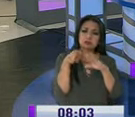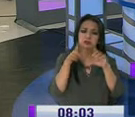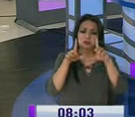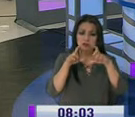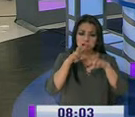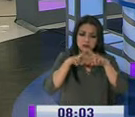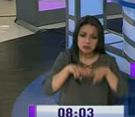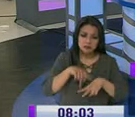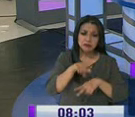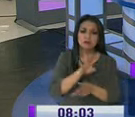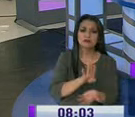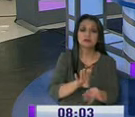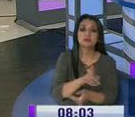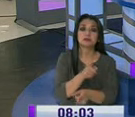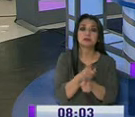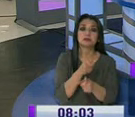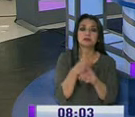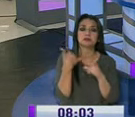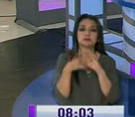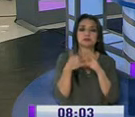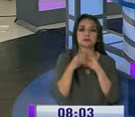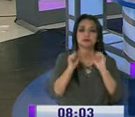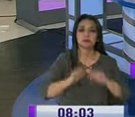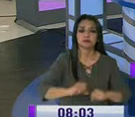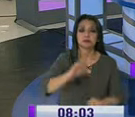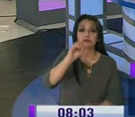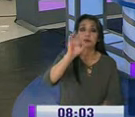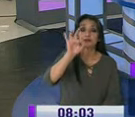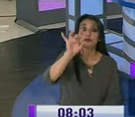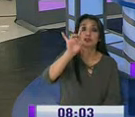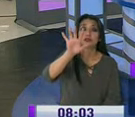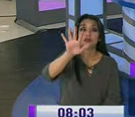su barrio y para eso está activado nuestro WhatsApp. Es